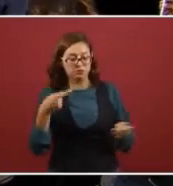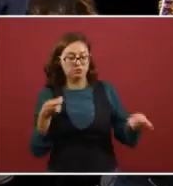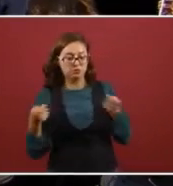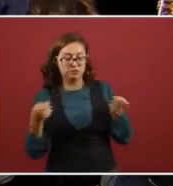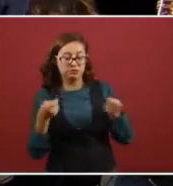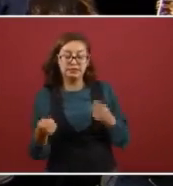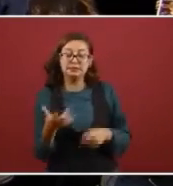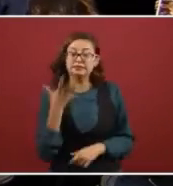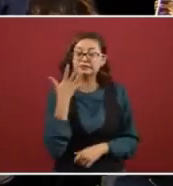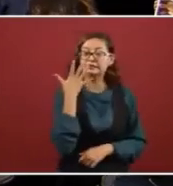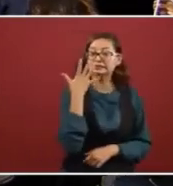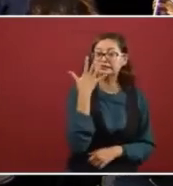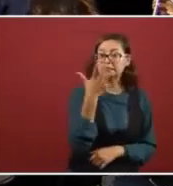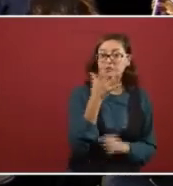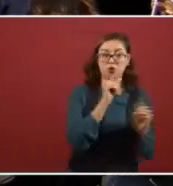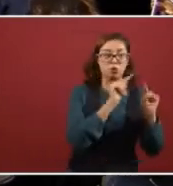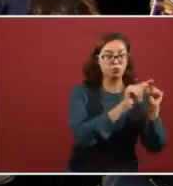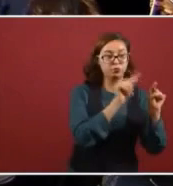territory.